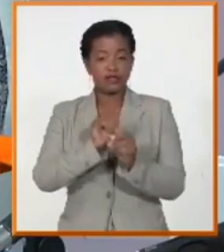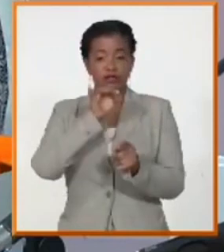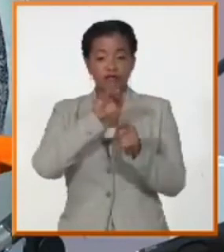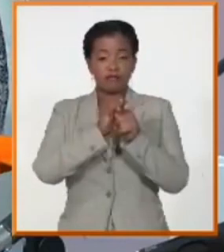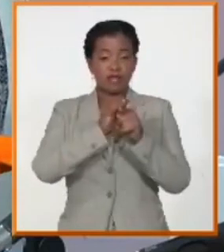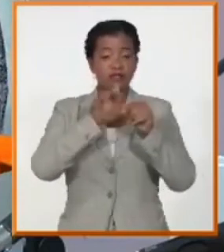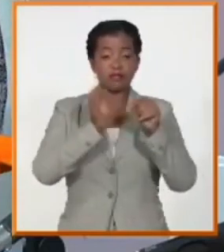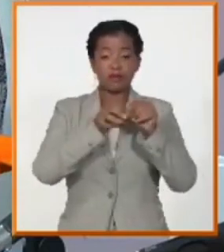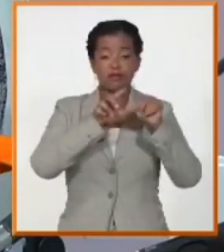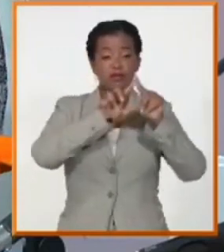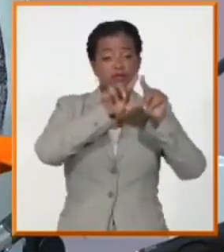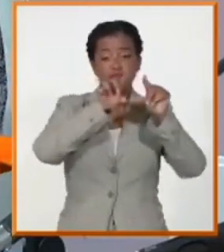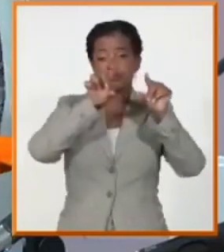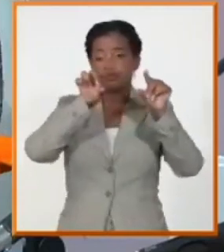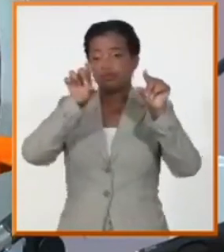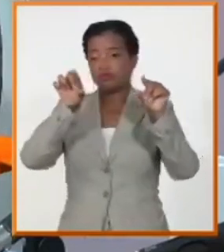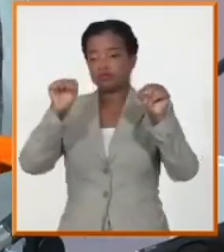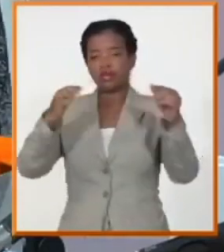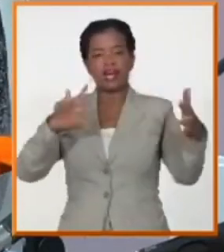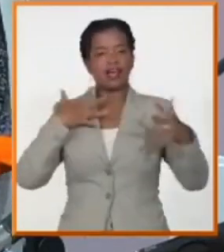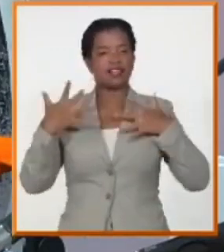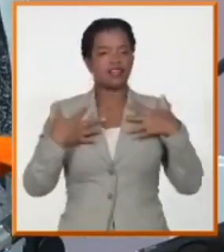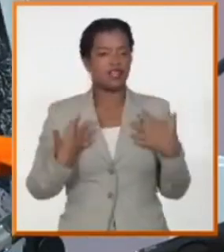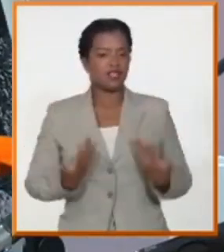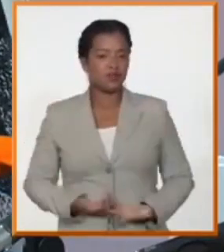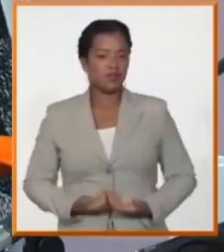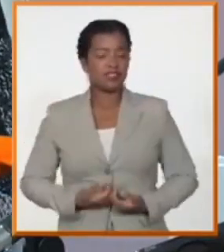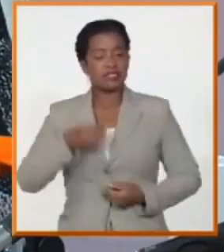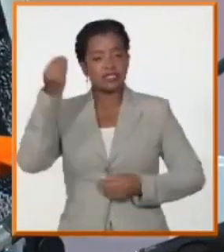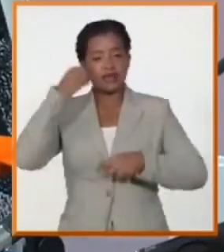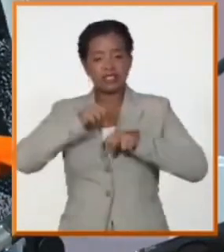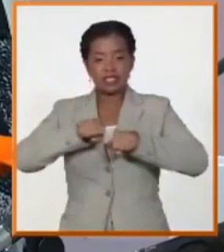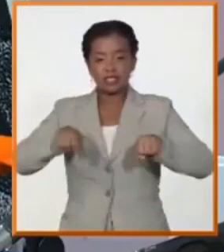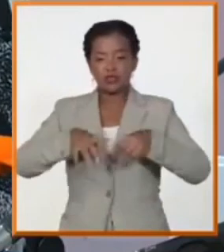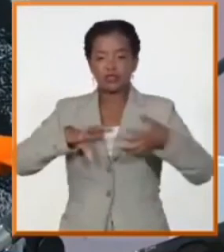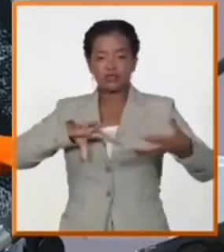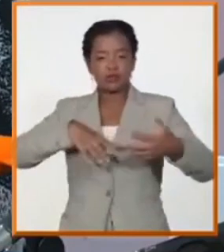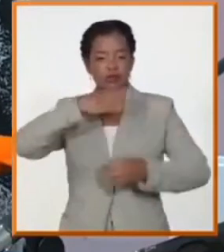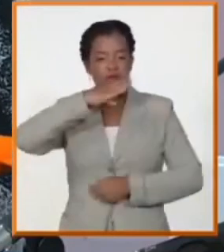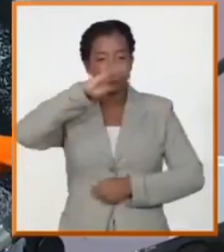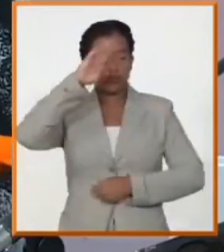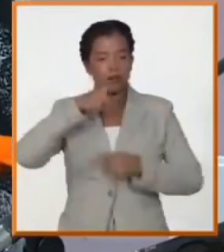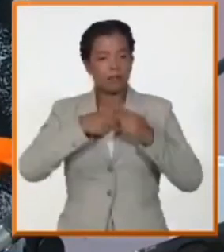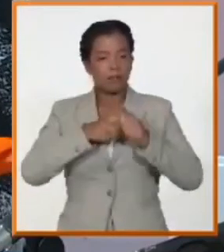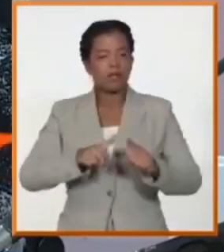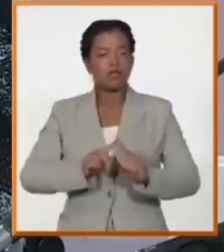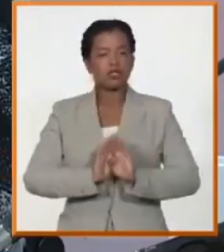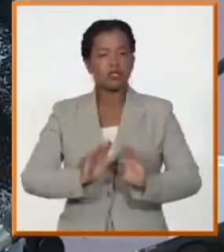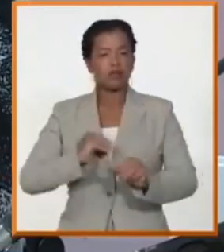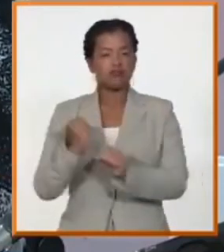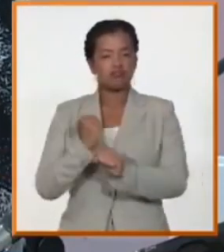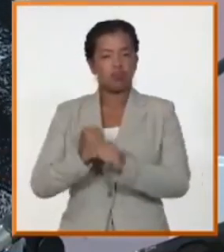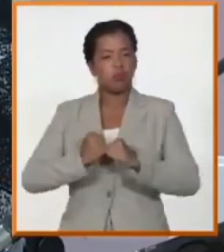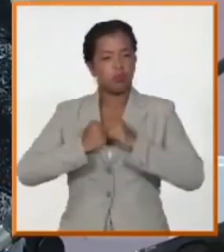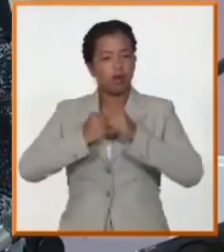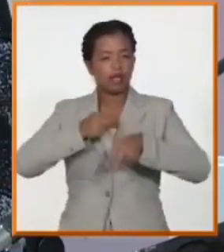el Cabo de San Antonio, actividades previstas. En medio de la situación compleja que vive el país, sin embargo, se ha trabajado duramente